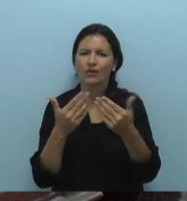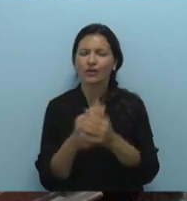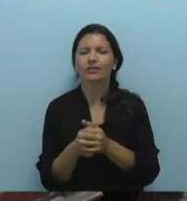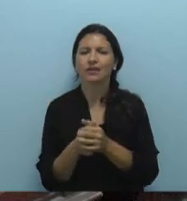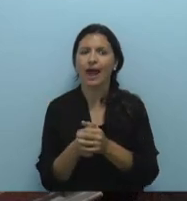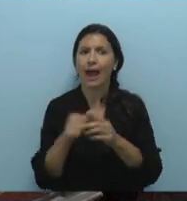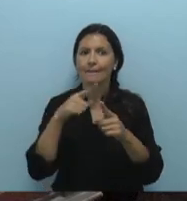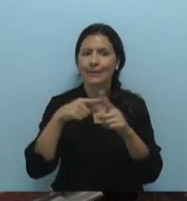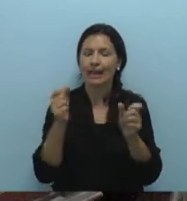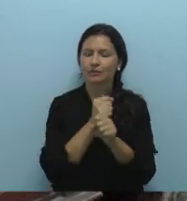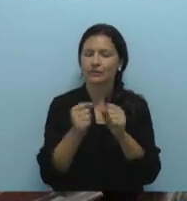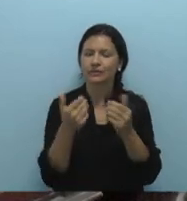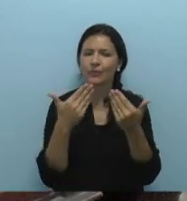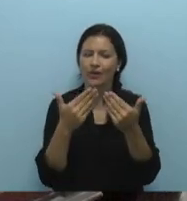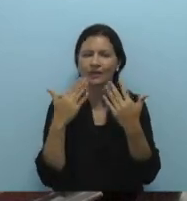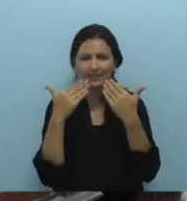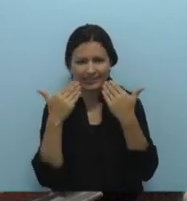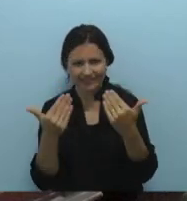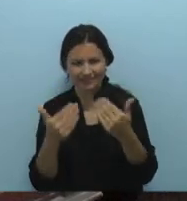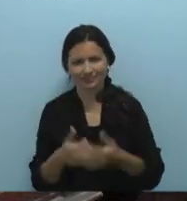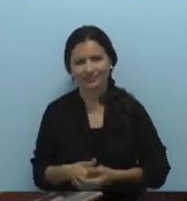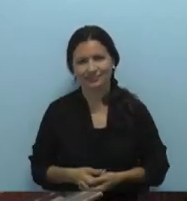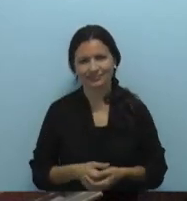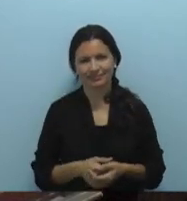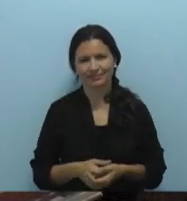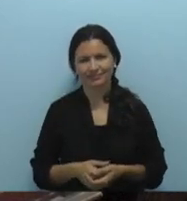darle media sanción a este proyecto de ley. Muchas gracias, señora presidenta.